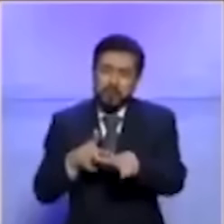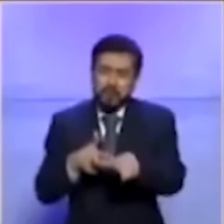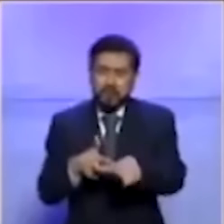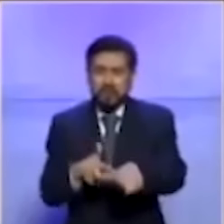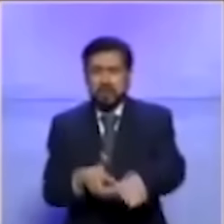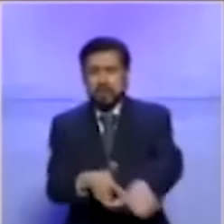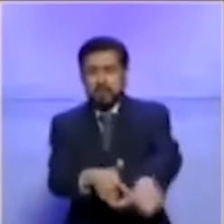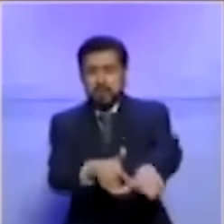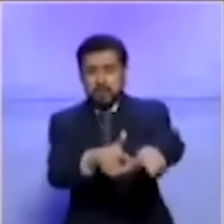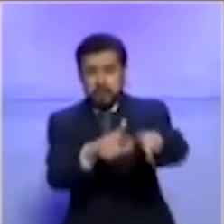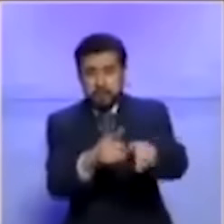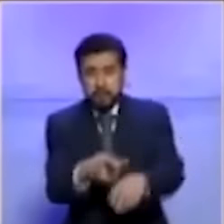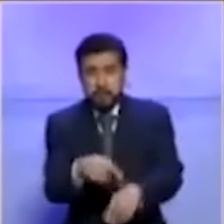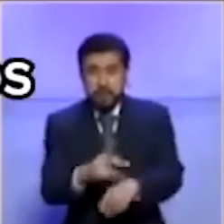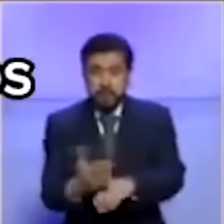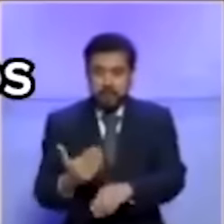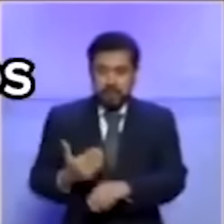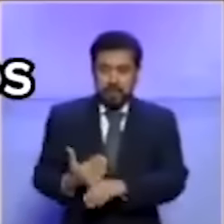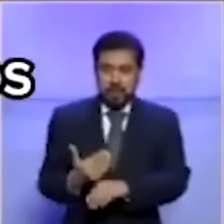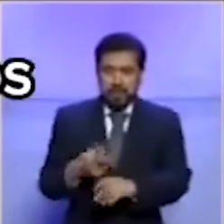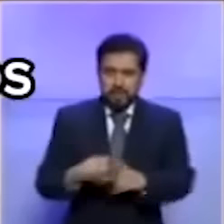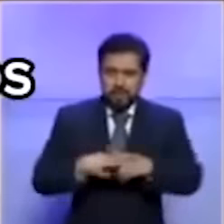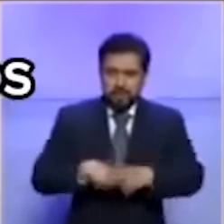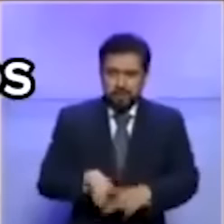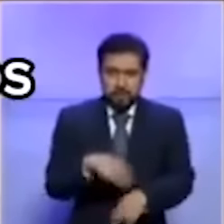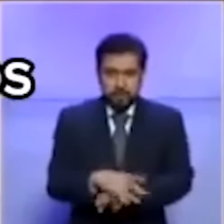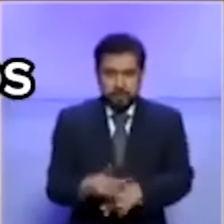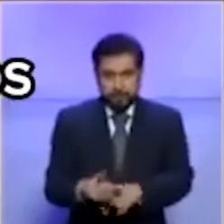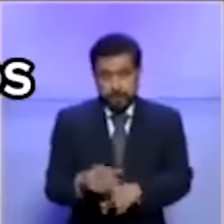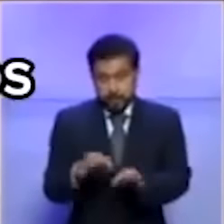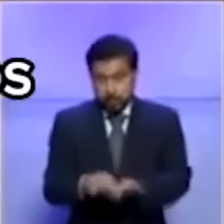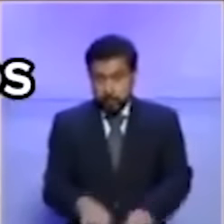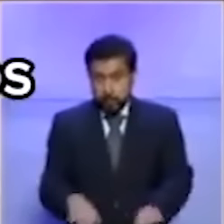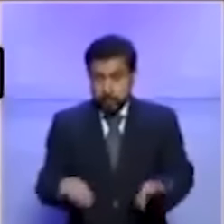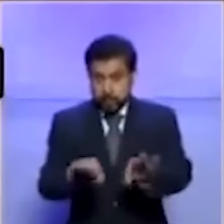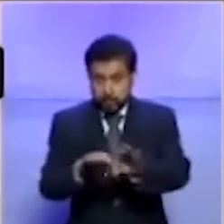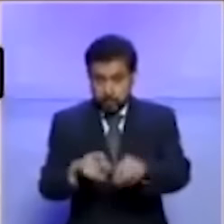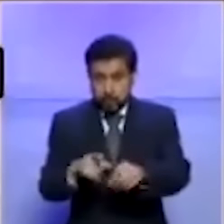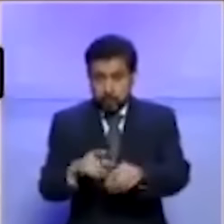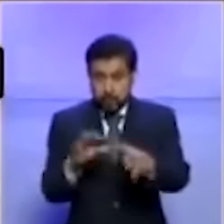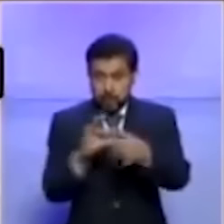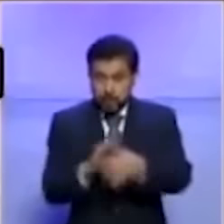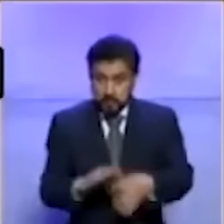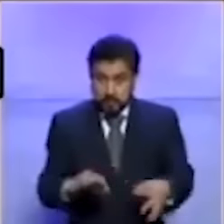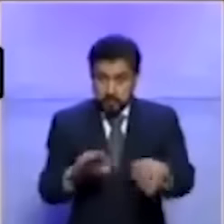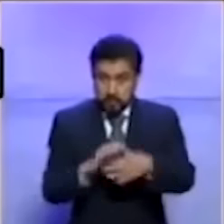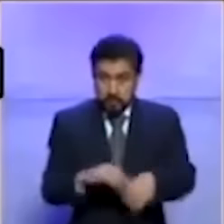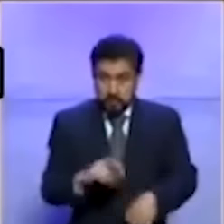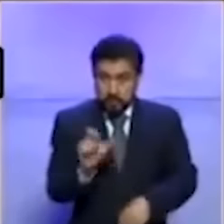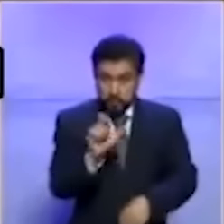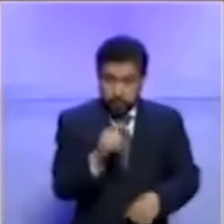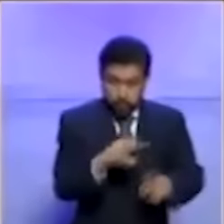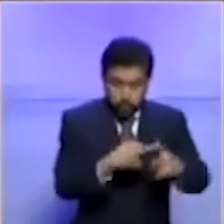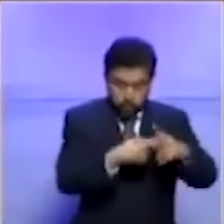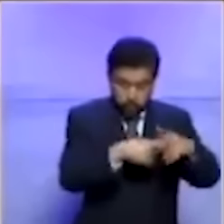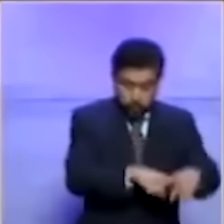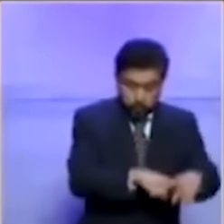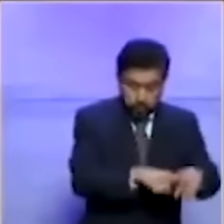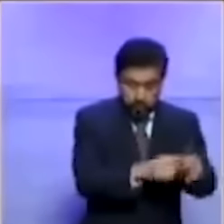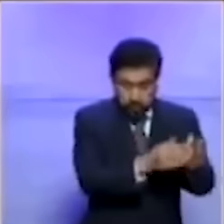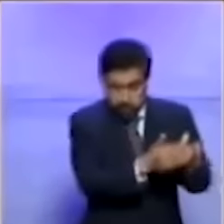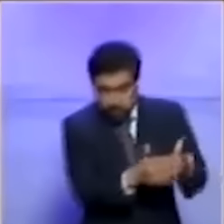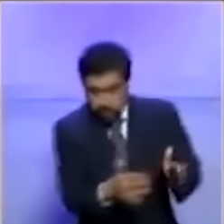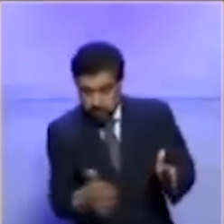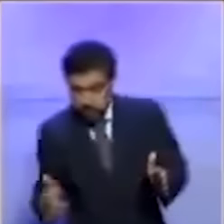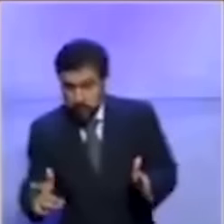fallas hay que señalar que desde los procesos políticos adelantados y hasta después de la jornada electoral no han